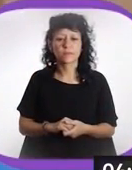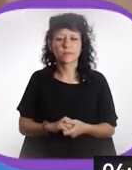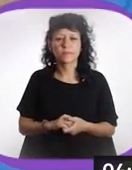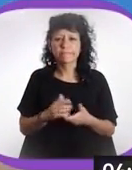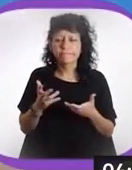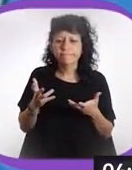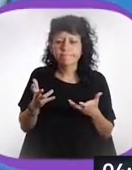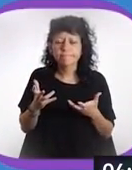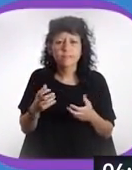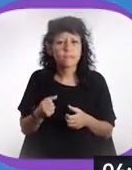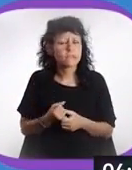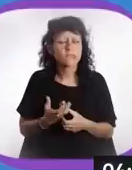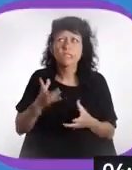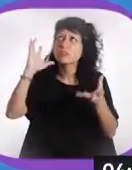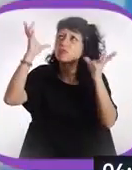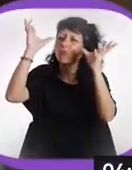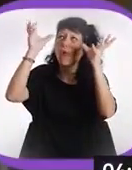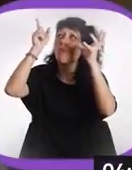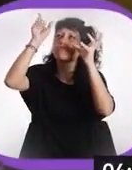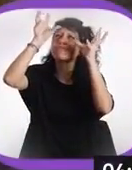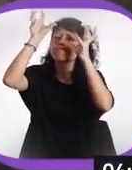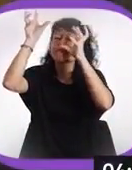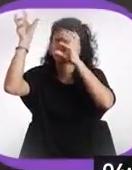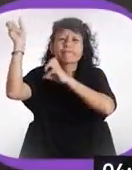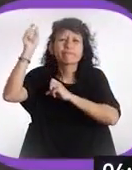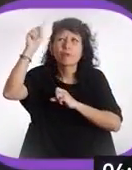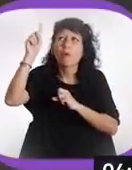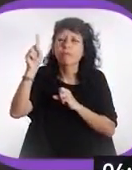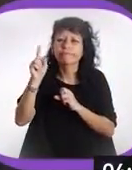¡Ay! ¡Maldita tormenta!